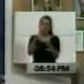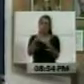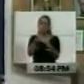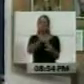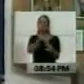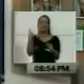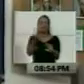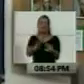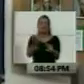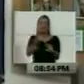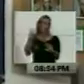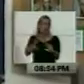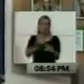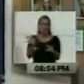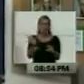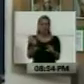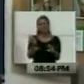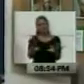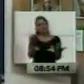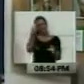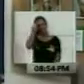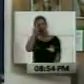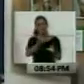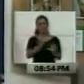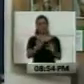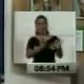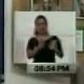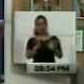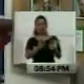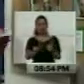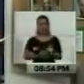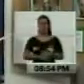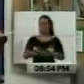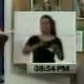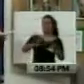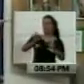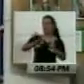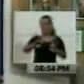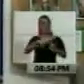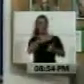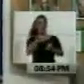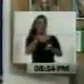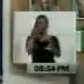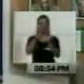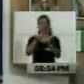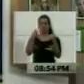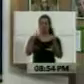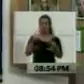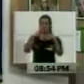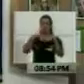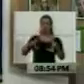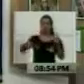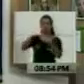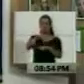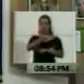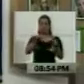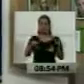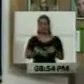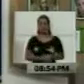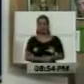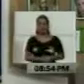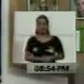Vencidas, es un show que intentan montar para beneficiarse políticamente ellos. Qué buenos son, vale,